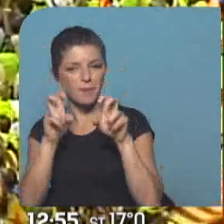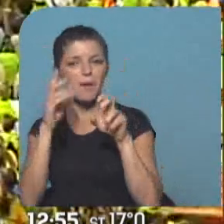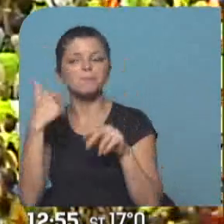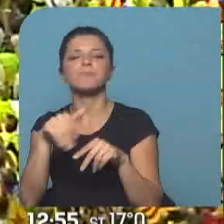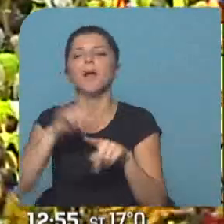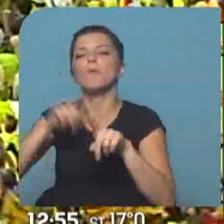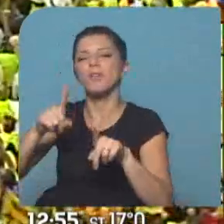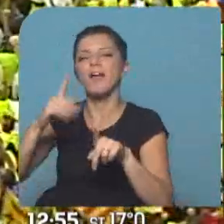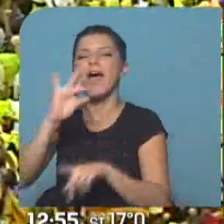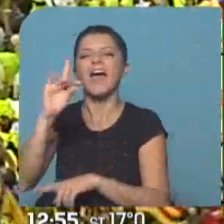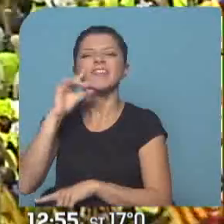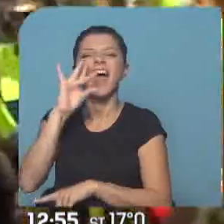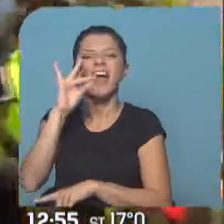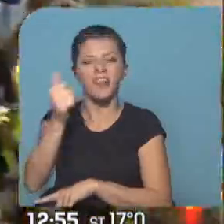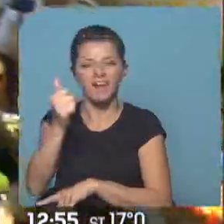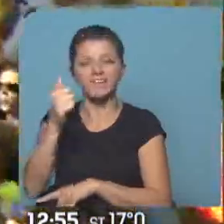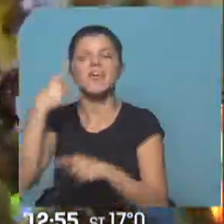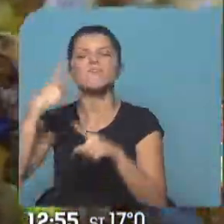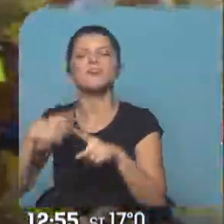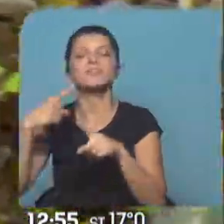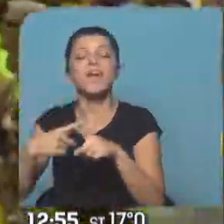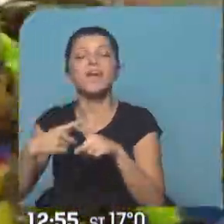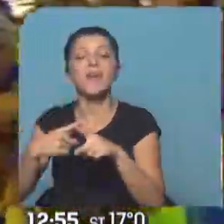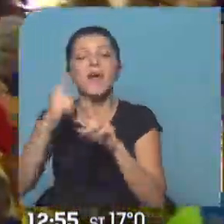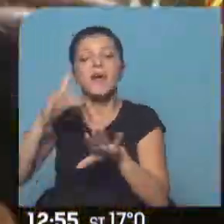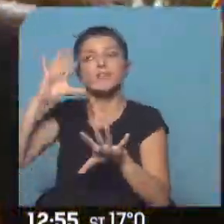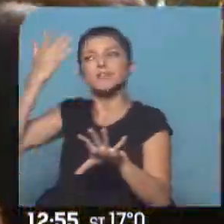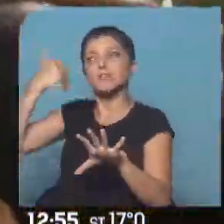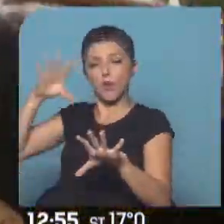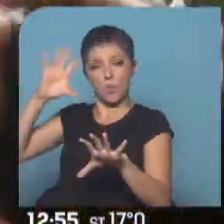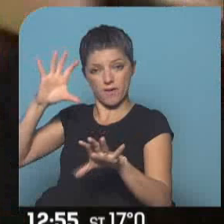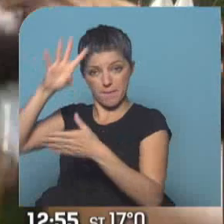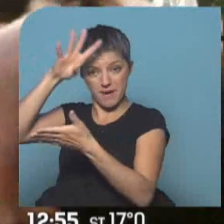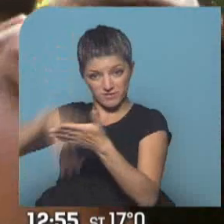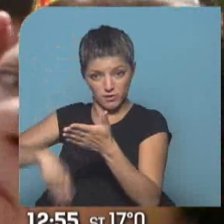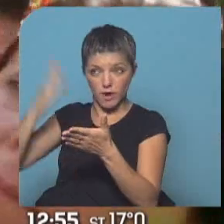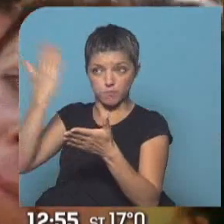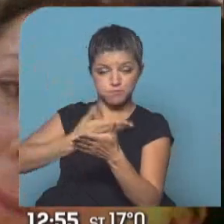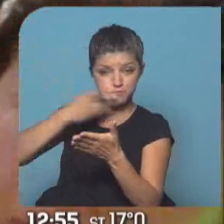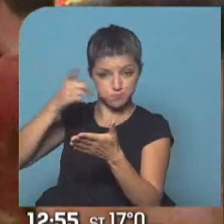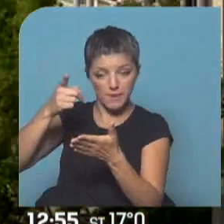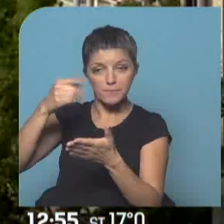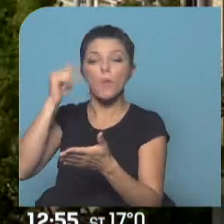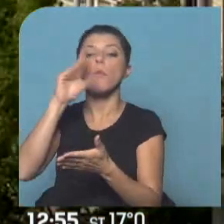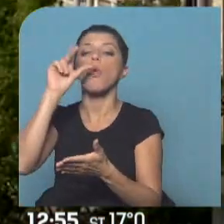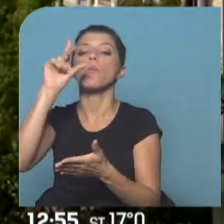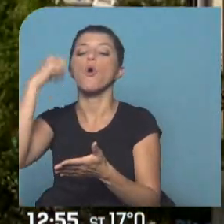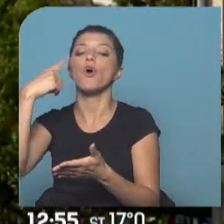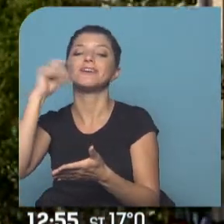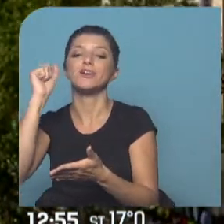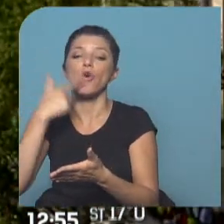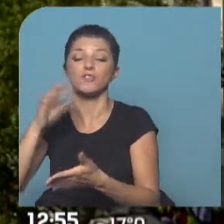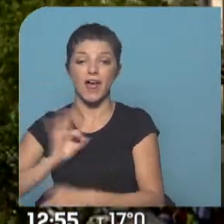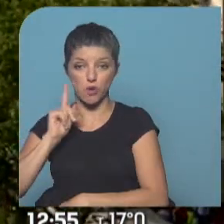de la Diada, la histórica jornada en que los catalanes recuerdan la caída de Barcelona en manos de las tropas borbónicas en